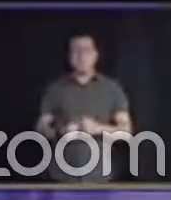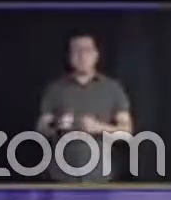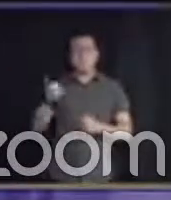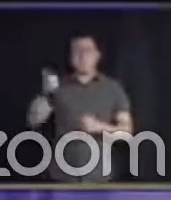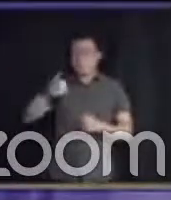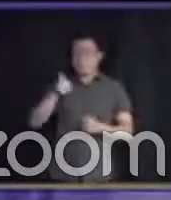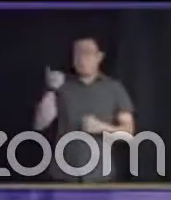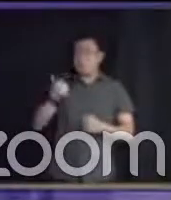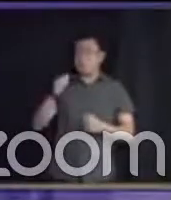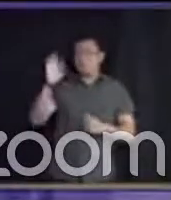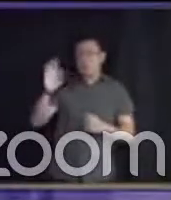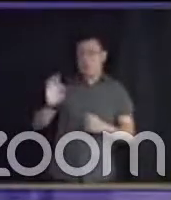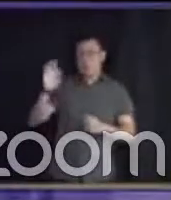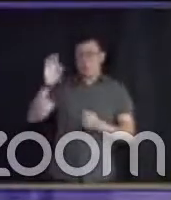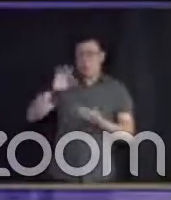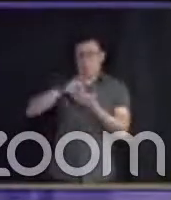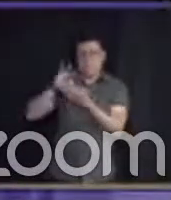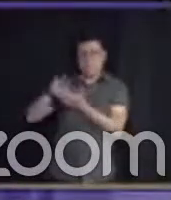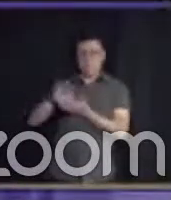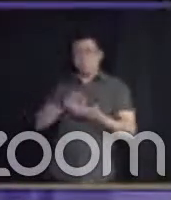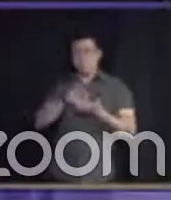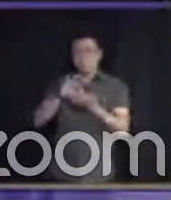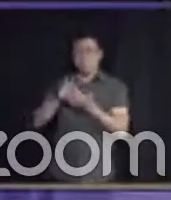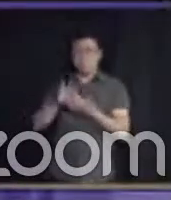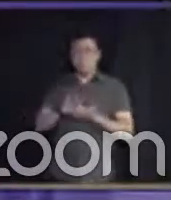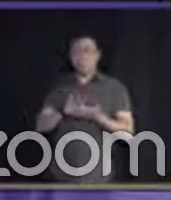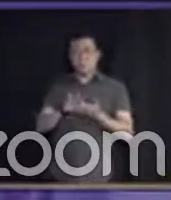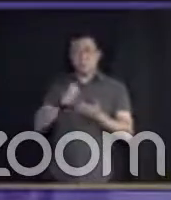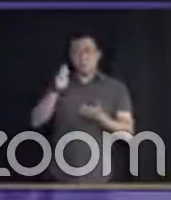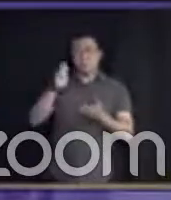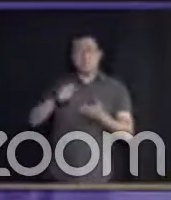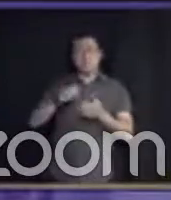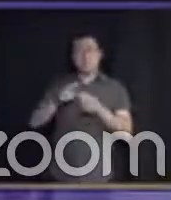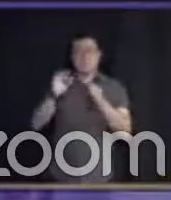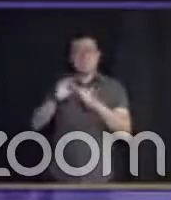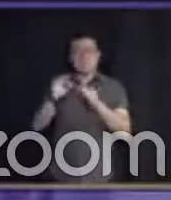Aprovechando que estamos hablando de calificaciones y de puntos,